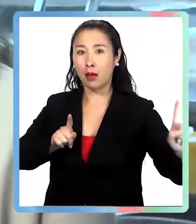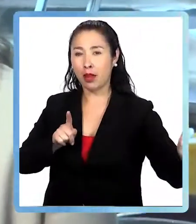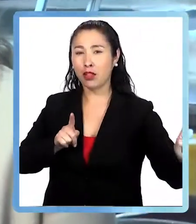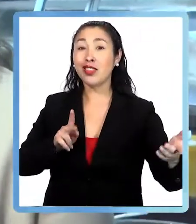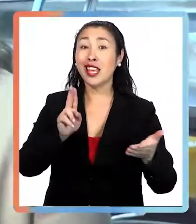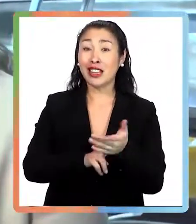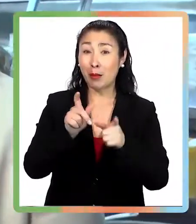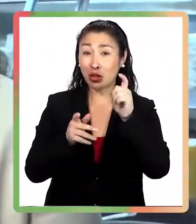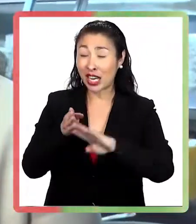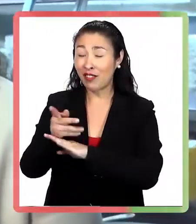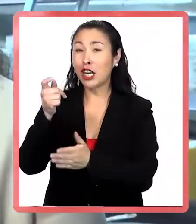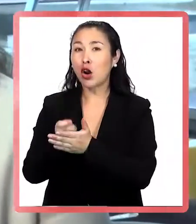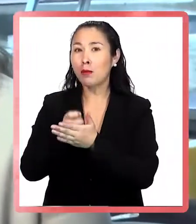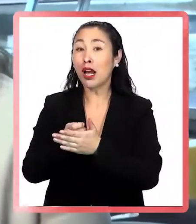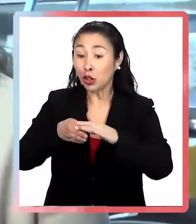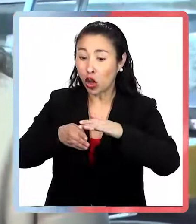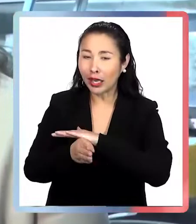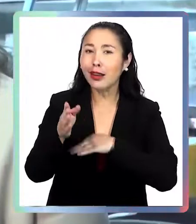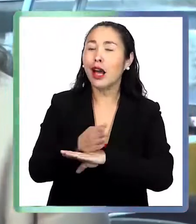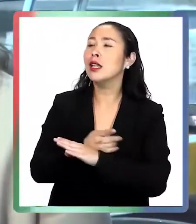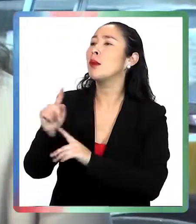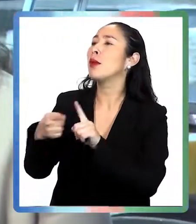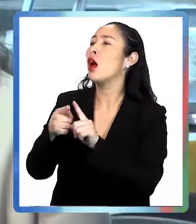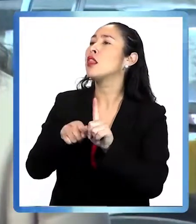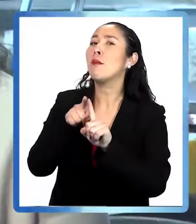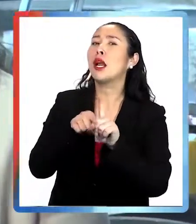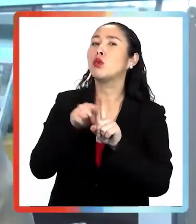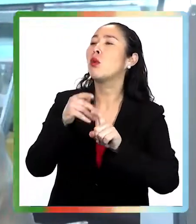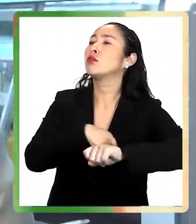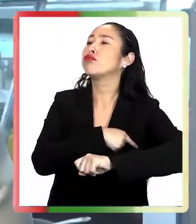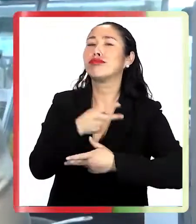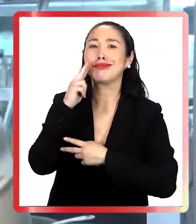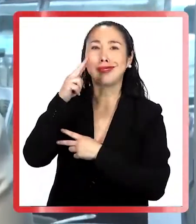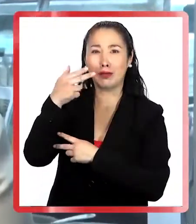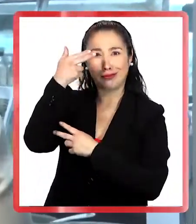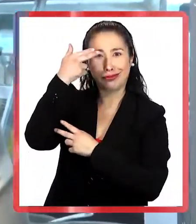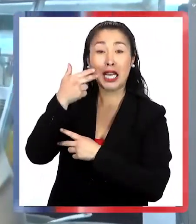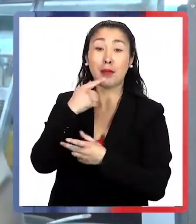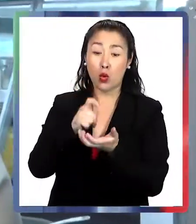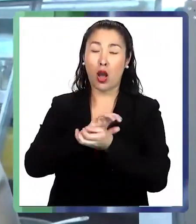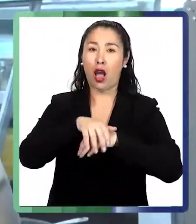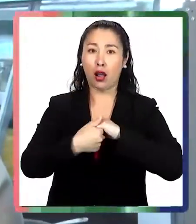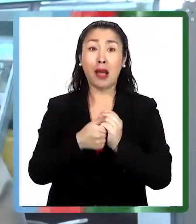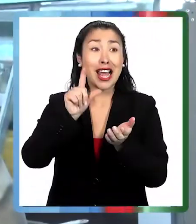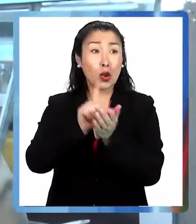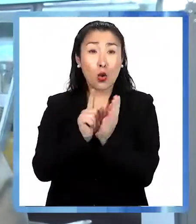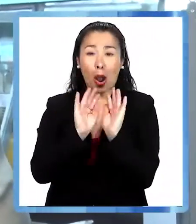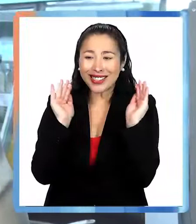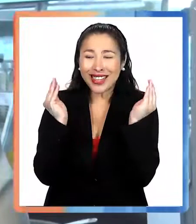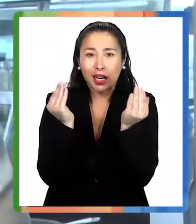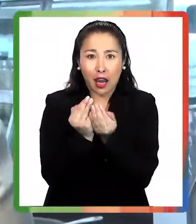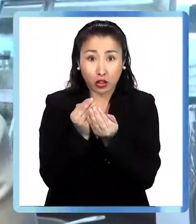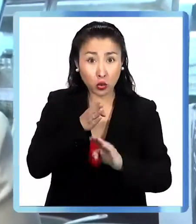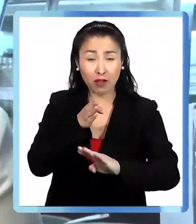efectivamente los clientes se les controle su temperatura y además se utilice el alcohol gel. Este es un espacio cerrado, por lo tanto, los clientes que se acerquen a